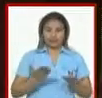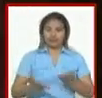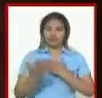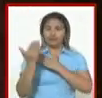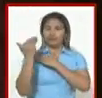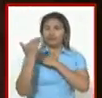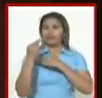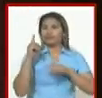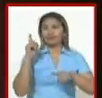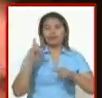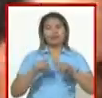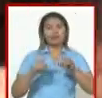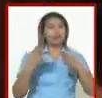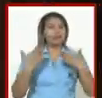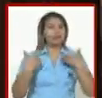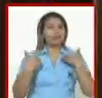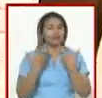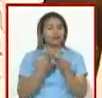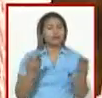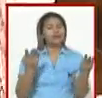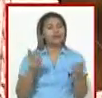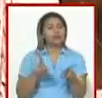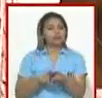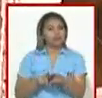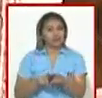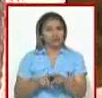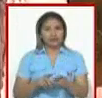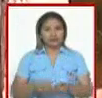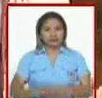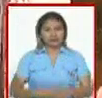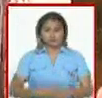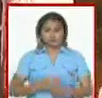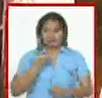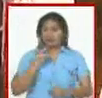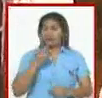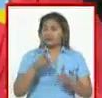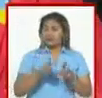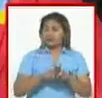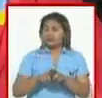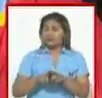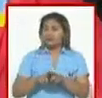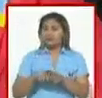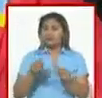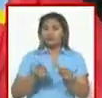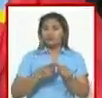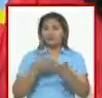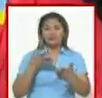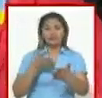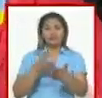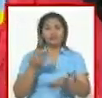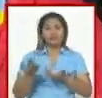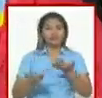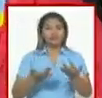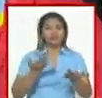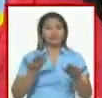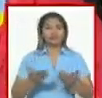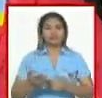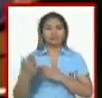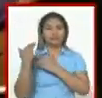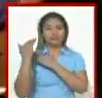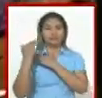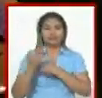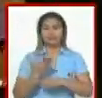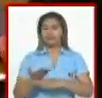en santa cruz pero no podemos contar con equipos adecuados justamente de vehículos que es el instrumento principal para poder combatir y actuar en un incendio de